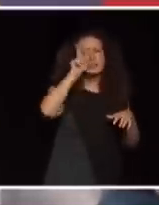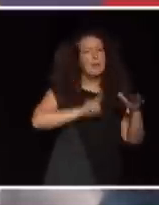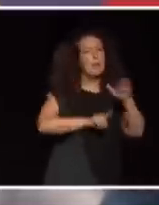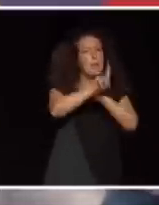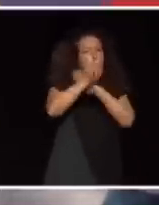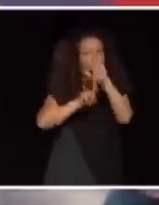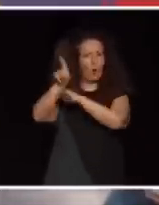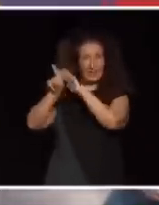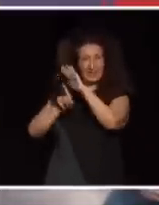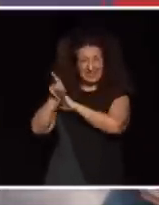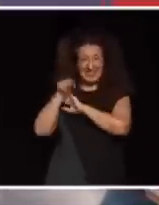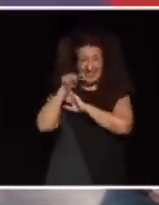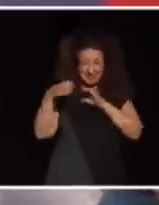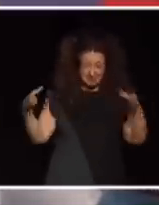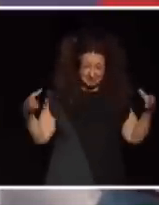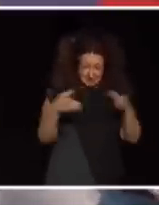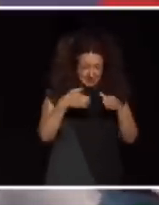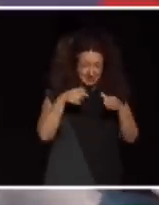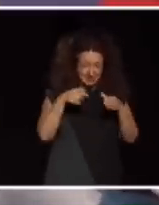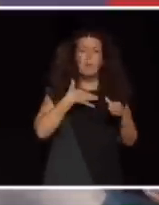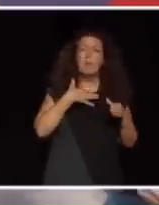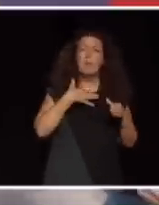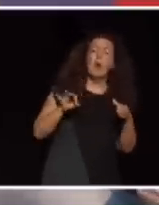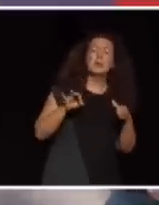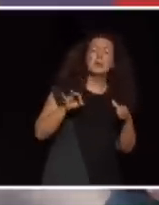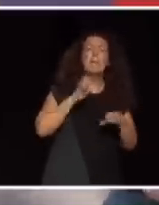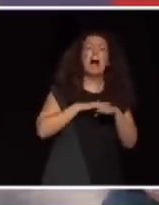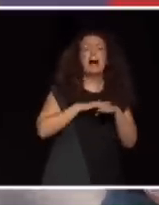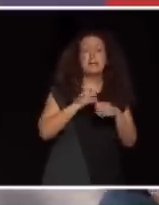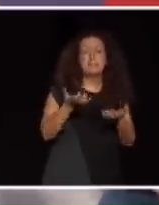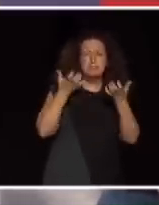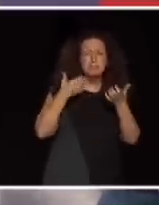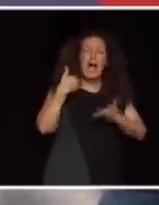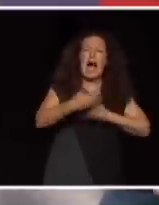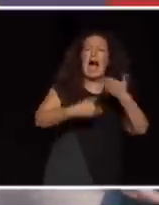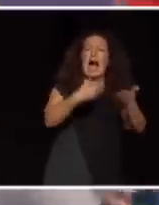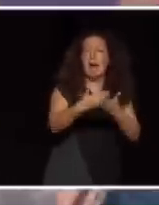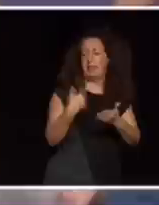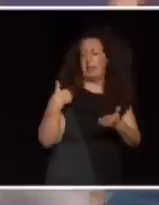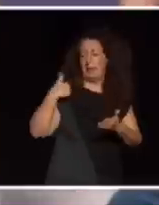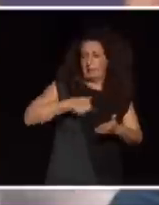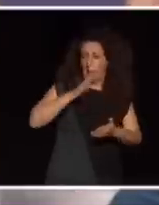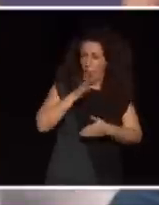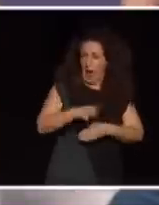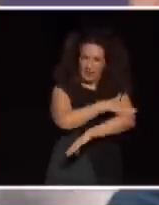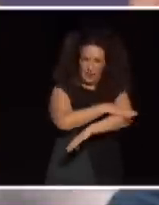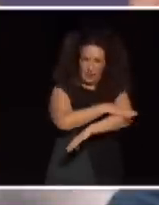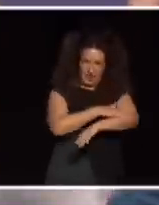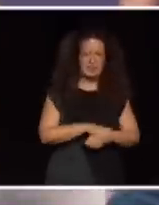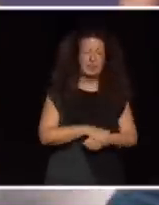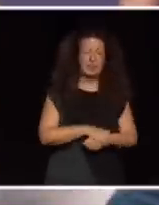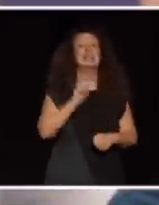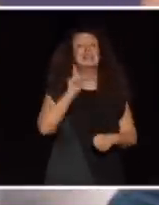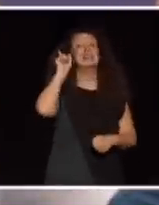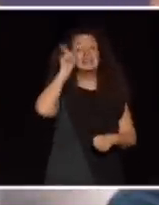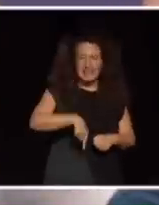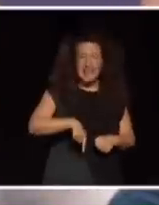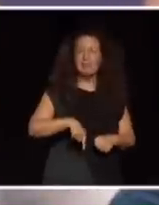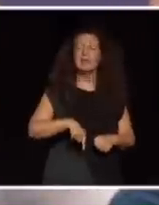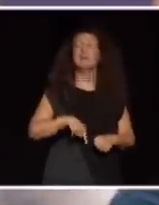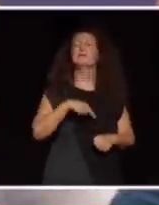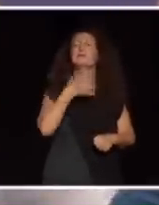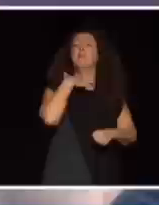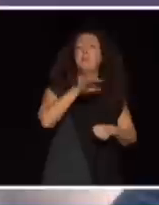sido la condición de posibilidad de todos los avances de la pasada legislatura y también la condición de